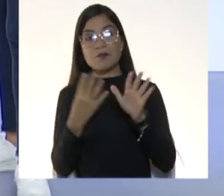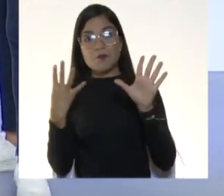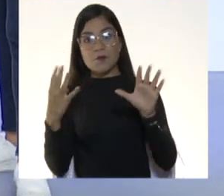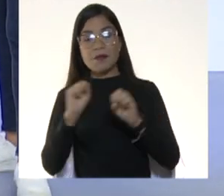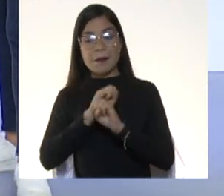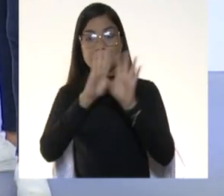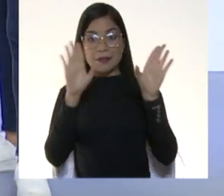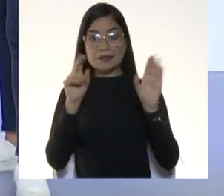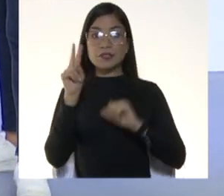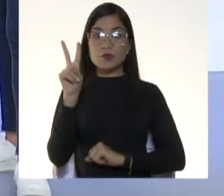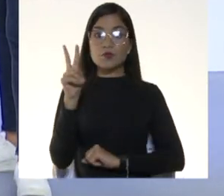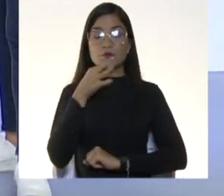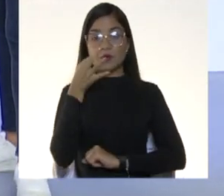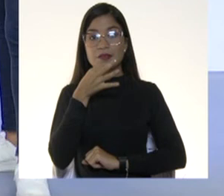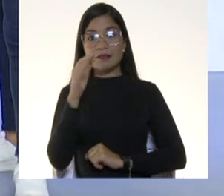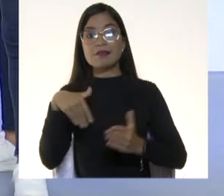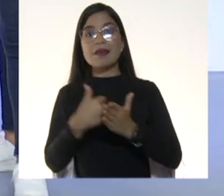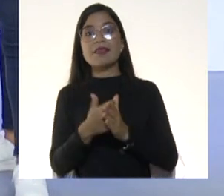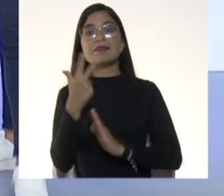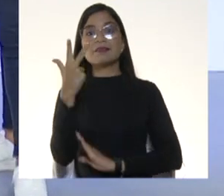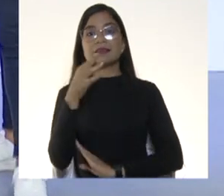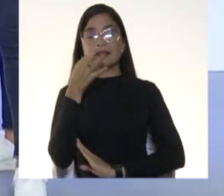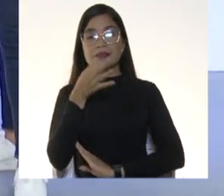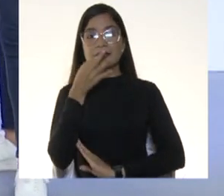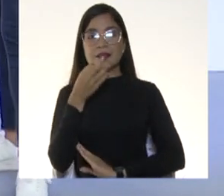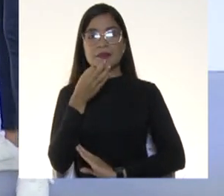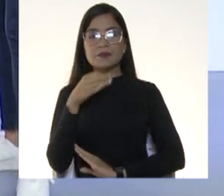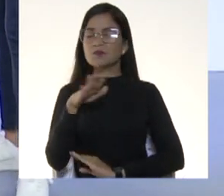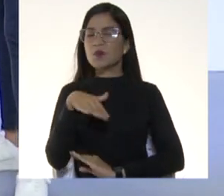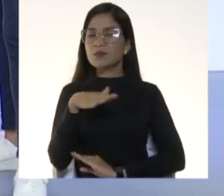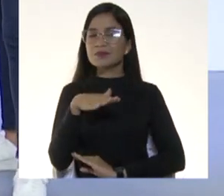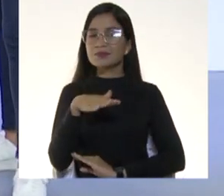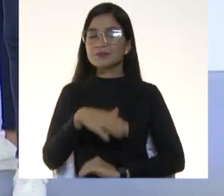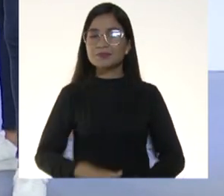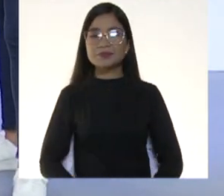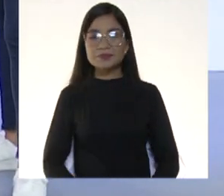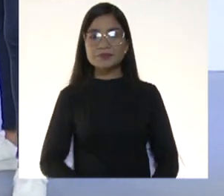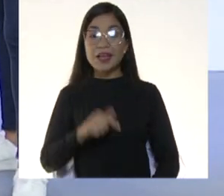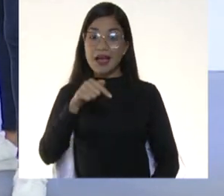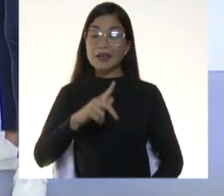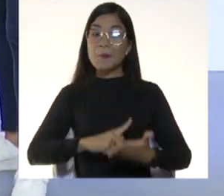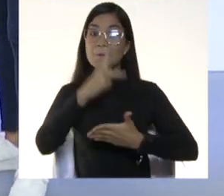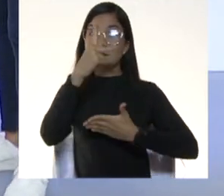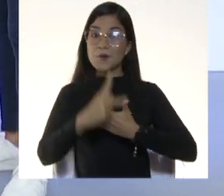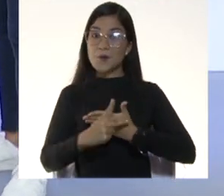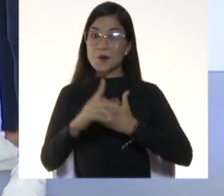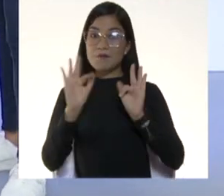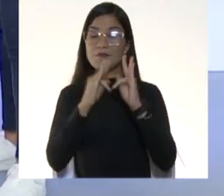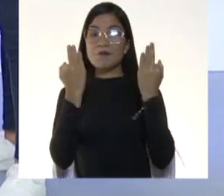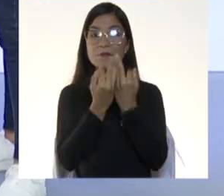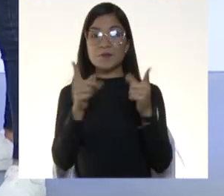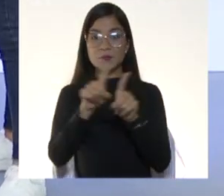8 a 9 de la mañana y de 2 a 3 de la tarde, Miguel. ¿Y por dónde? Por nuestro programa,